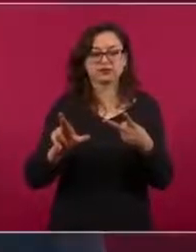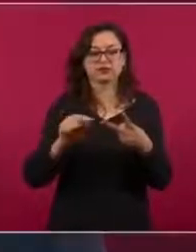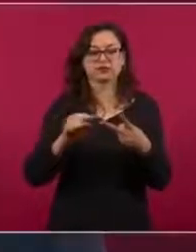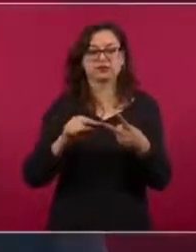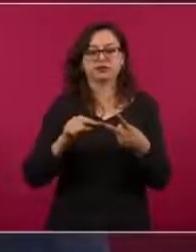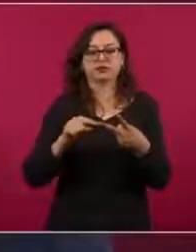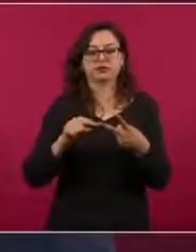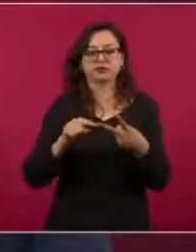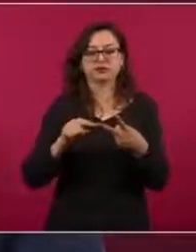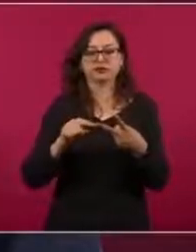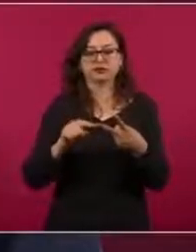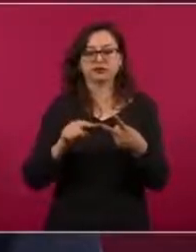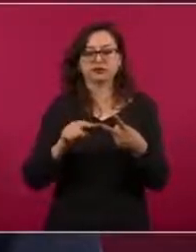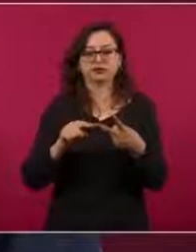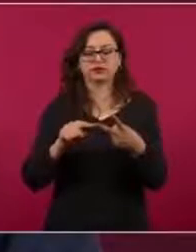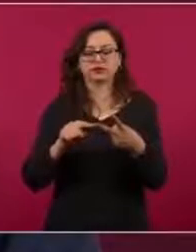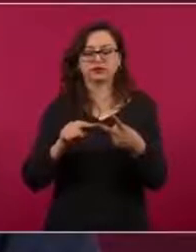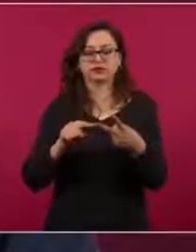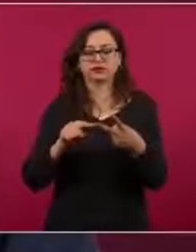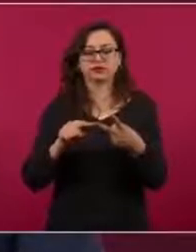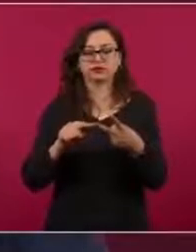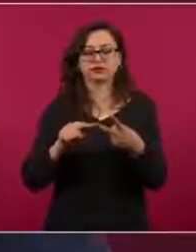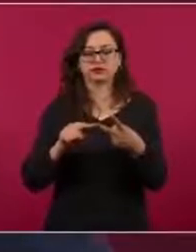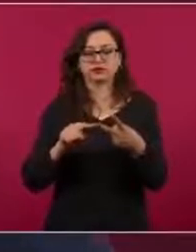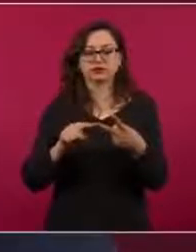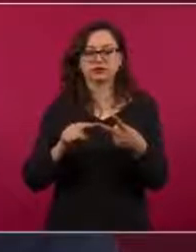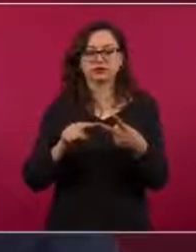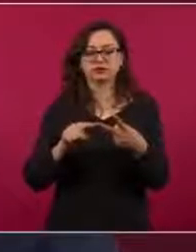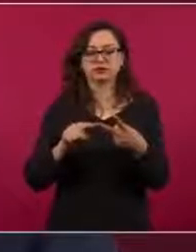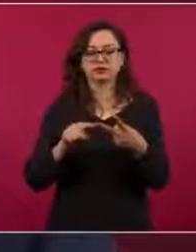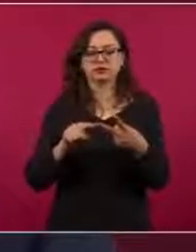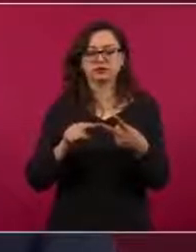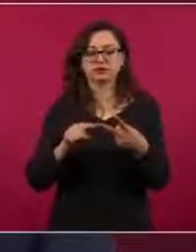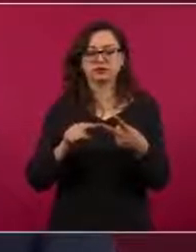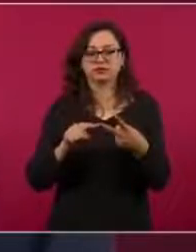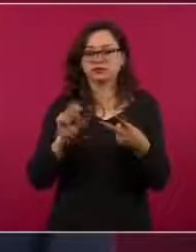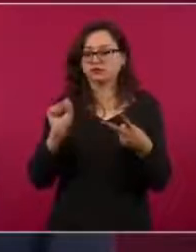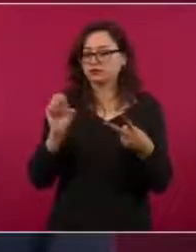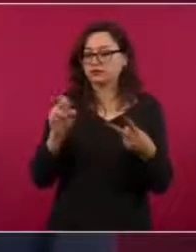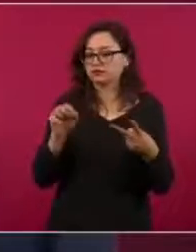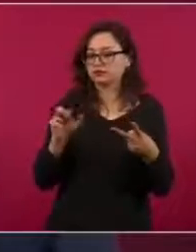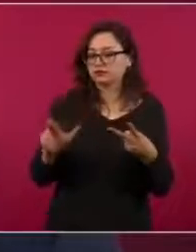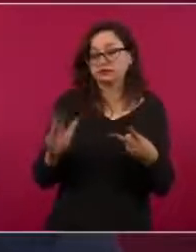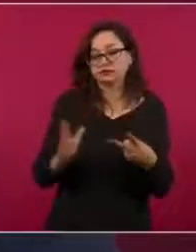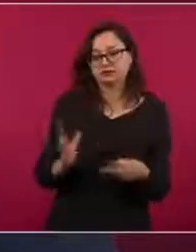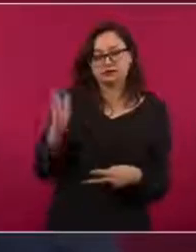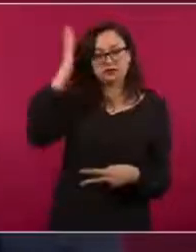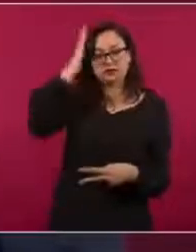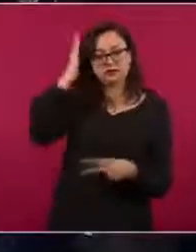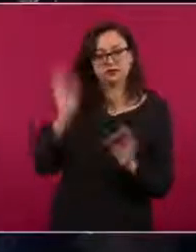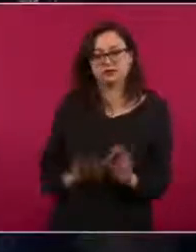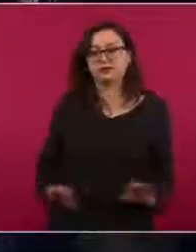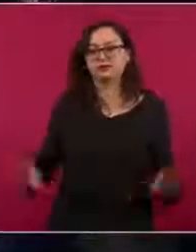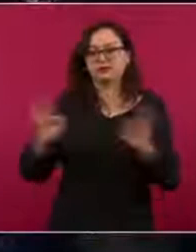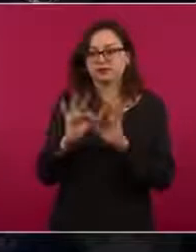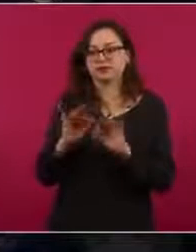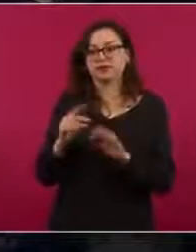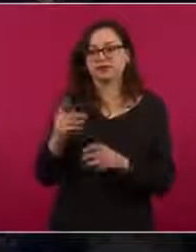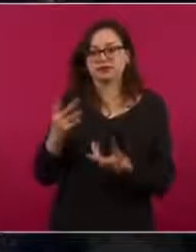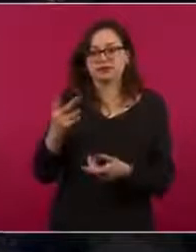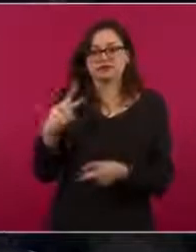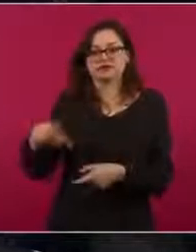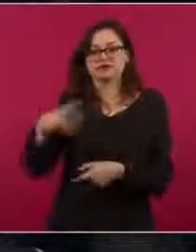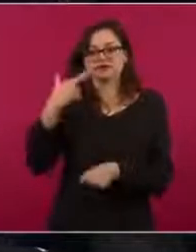porque es la cabeza de sector, es decir,